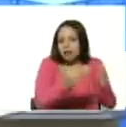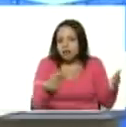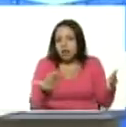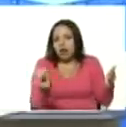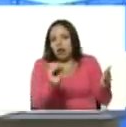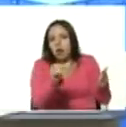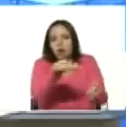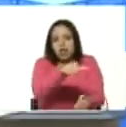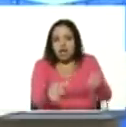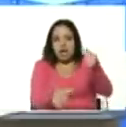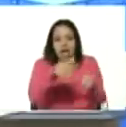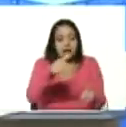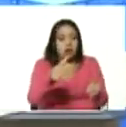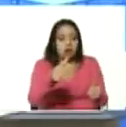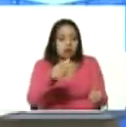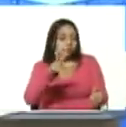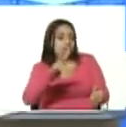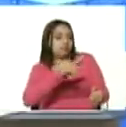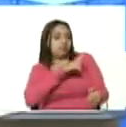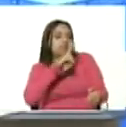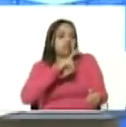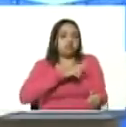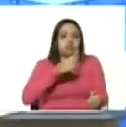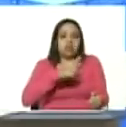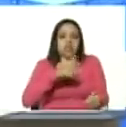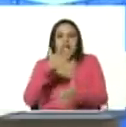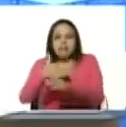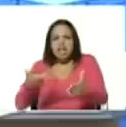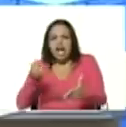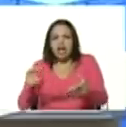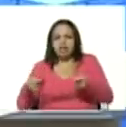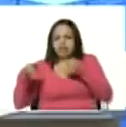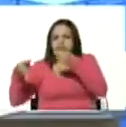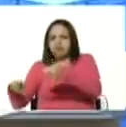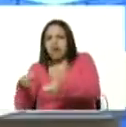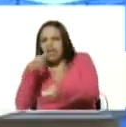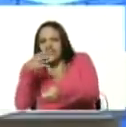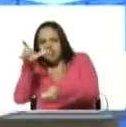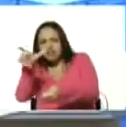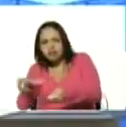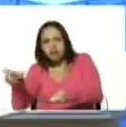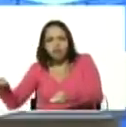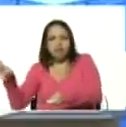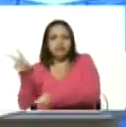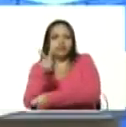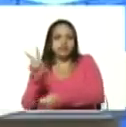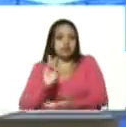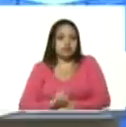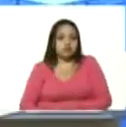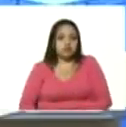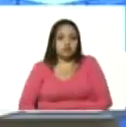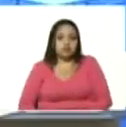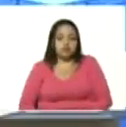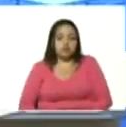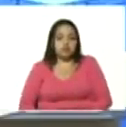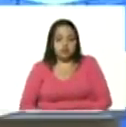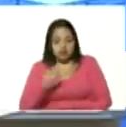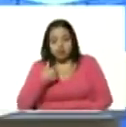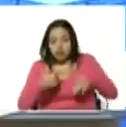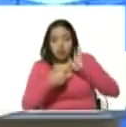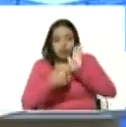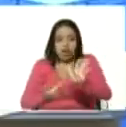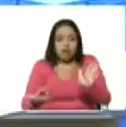y en carros de lujo, al menos la mitad la hubiera utilizado para el bien del pueblo de Venezuela. Y lo mostramos en esos audios, tú los